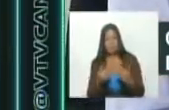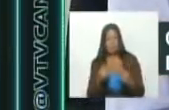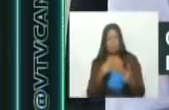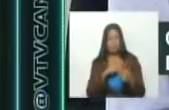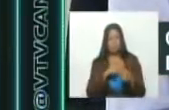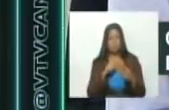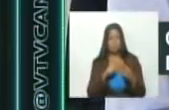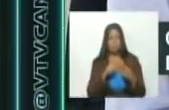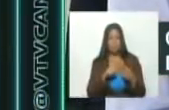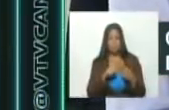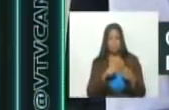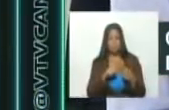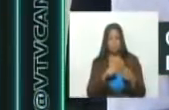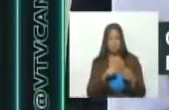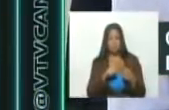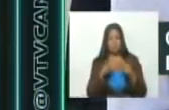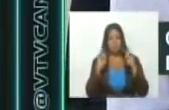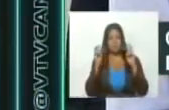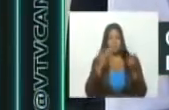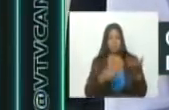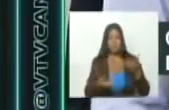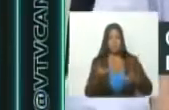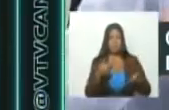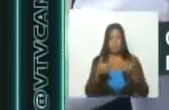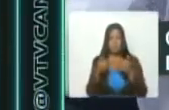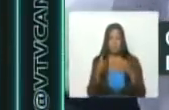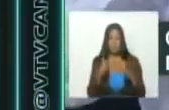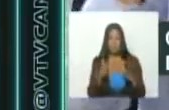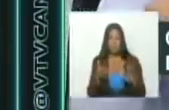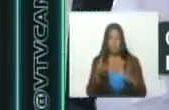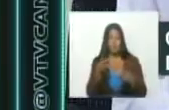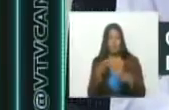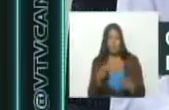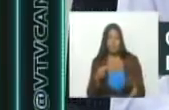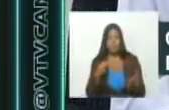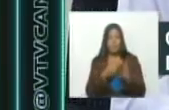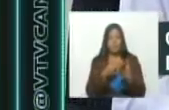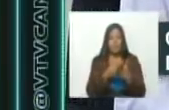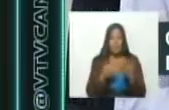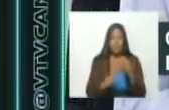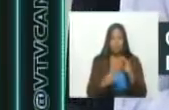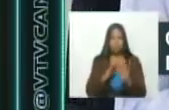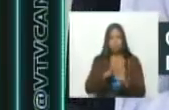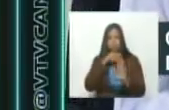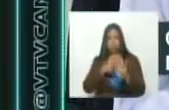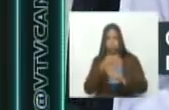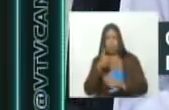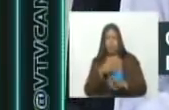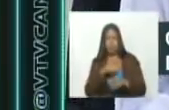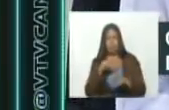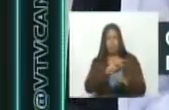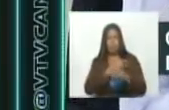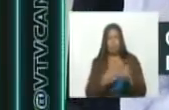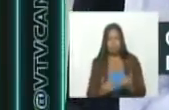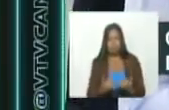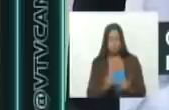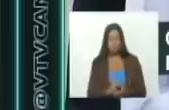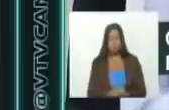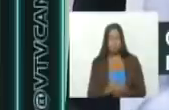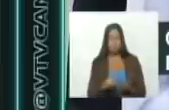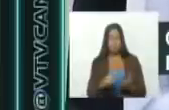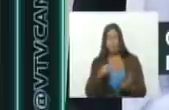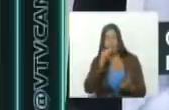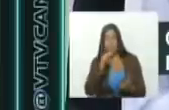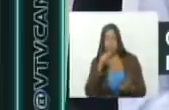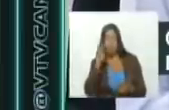número uno. Número dos, el tema de los servicios públicos que requiere inversiones gigantesca y nosotros tenemos que fortalecerlo, el agua,